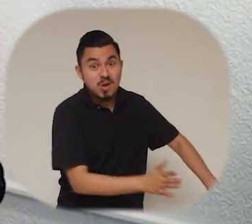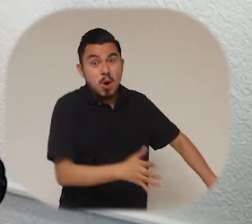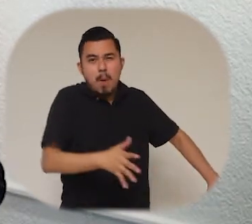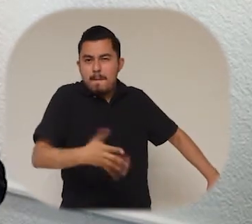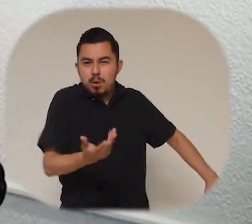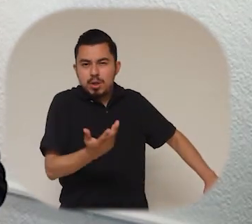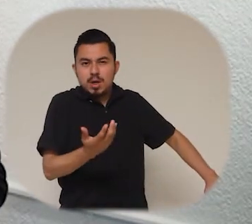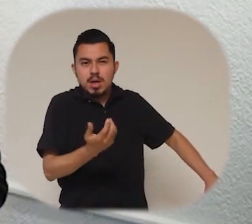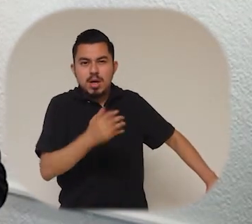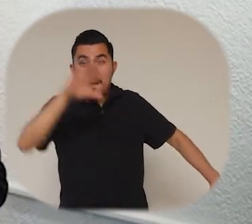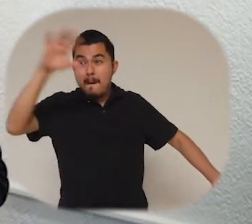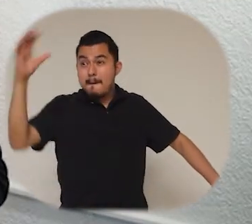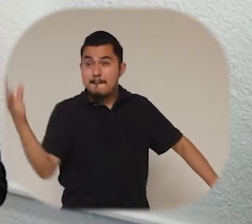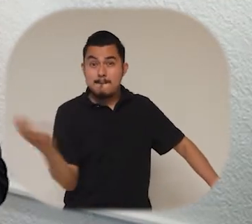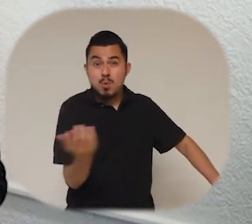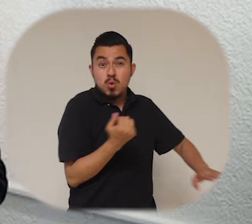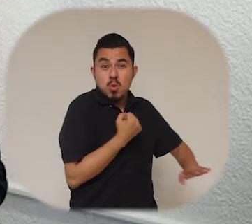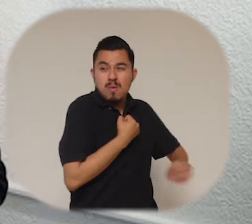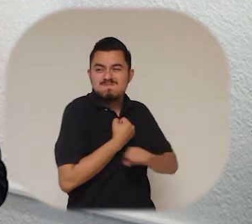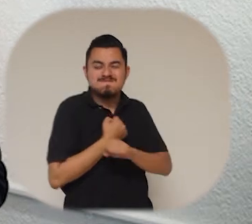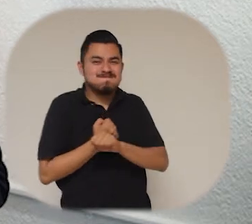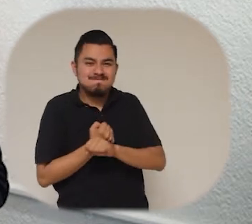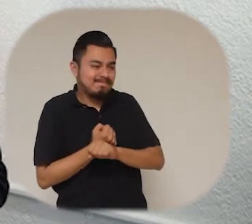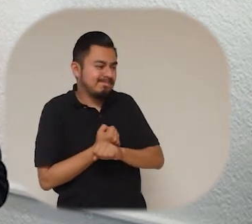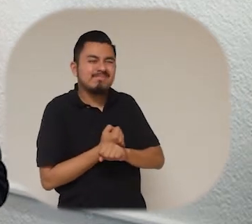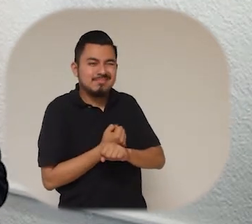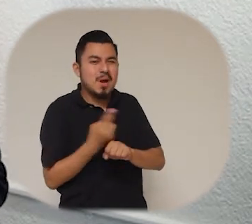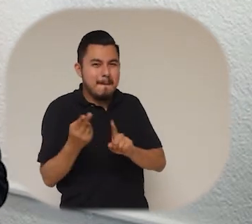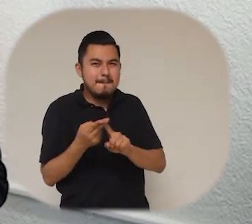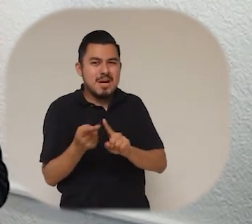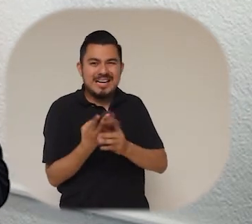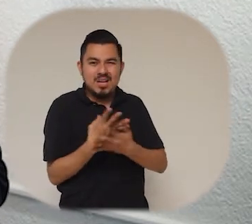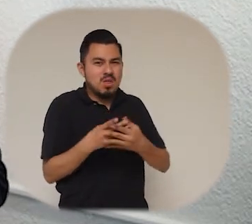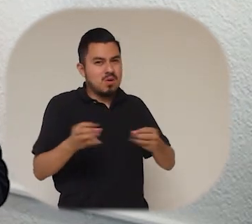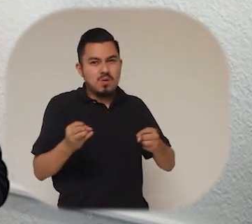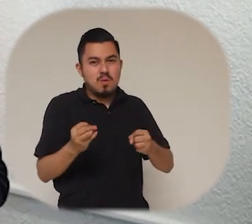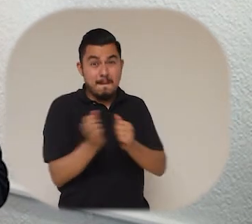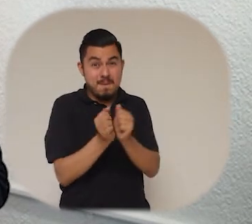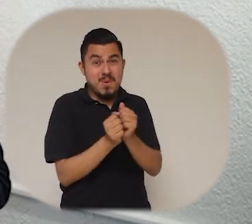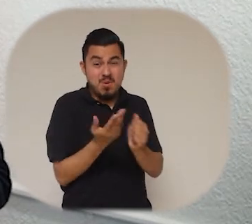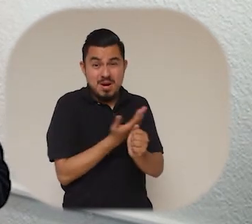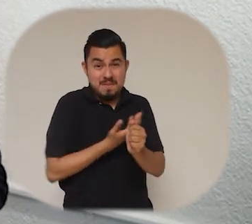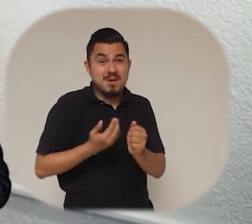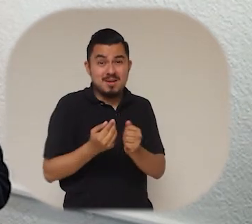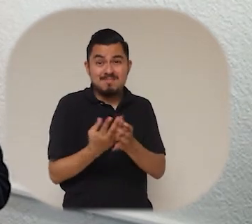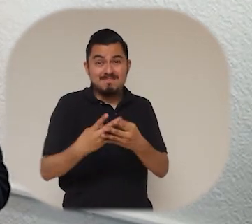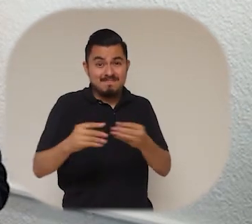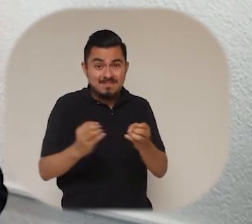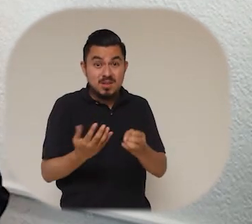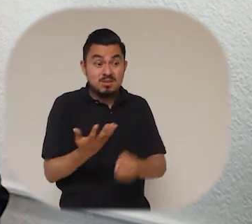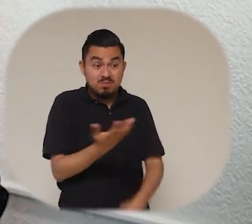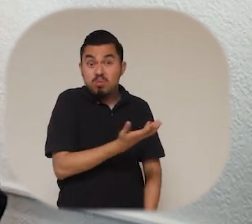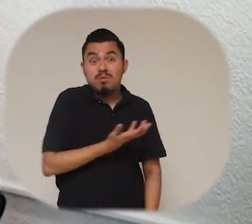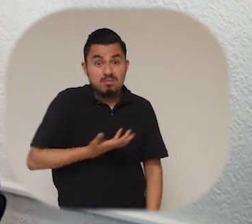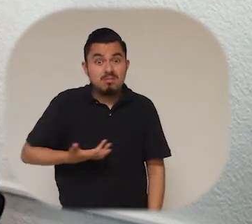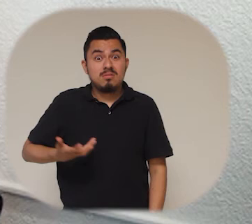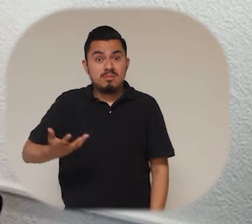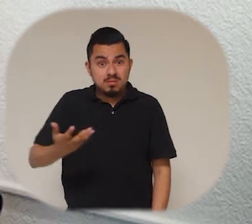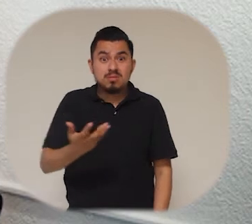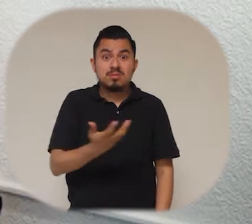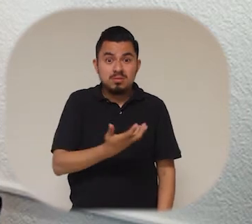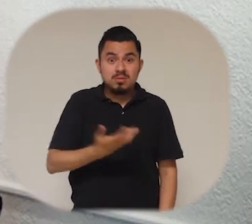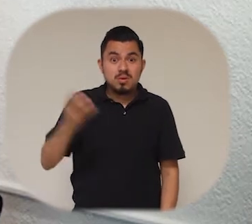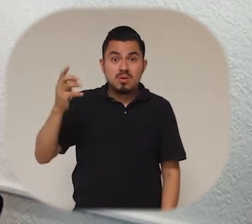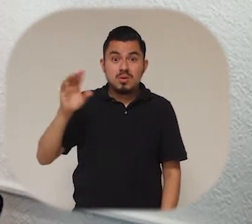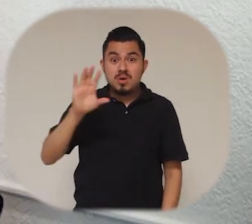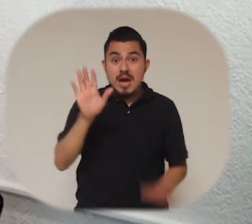nuestro pecado, fue para resolver nuestro problema, fue por nosotros que Él cargó la cruz. Así que sobre